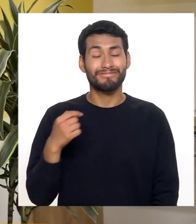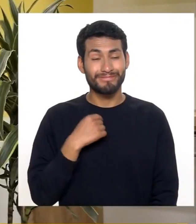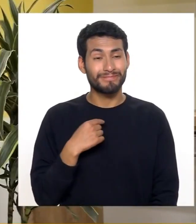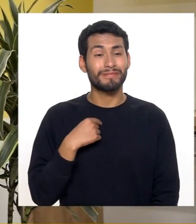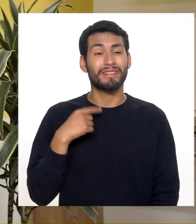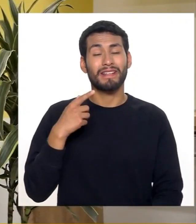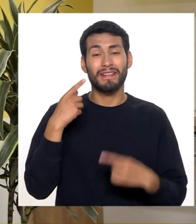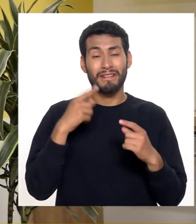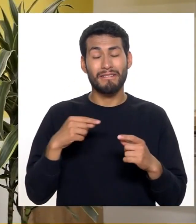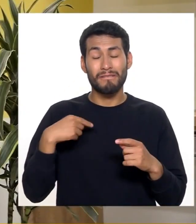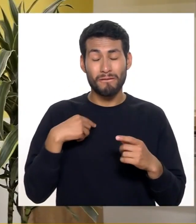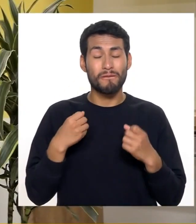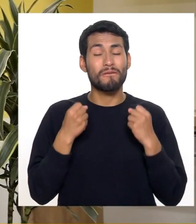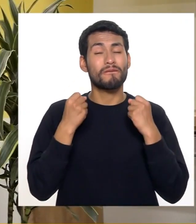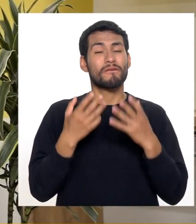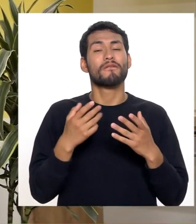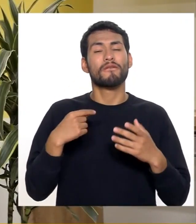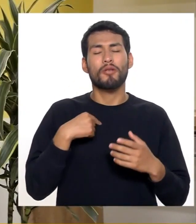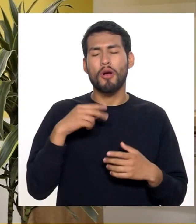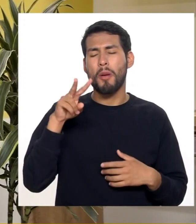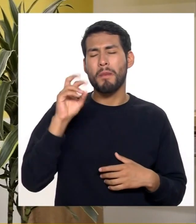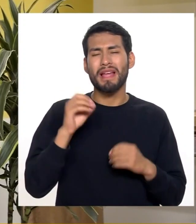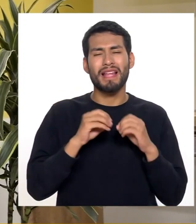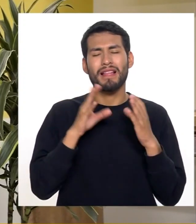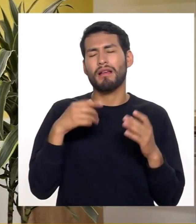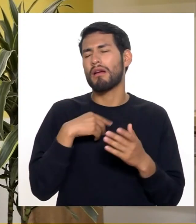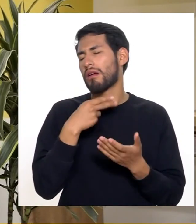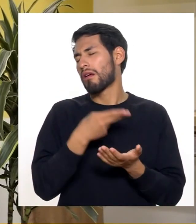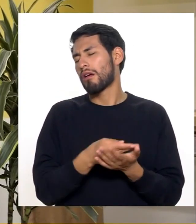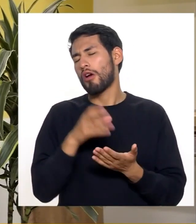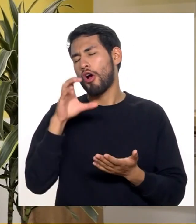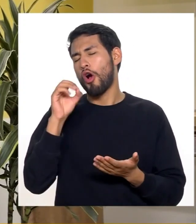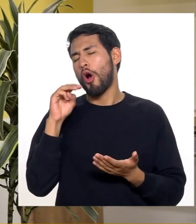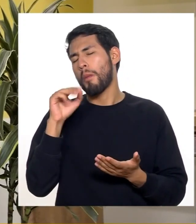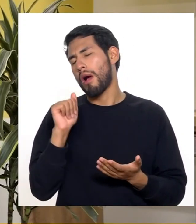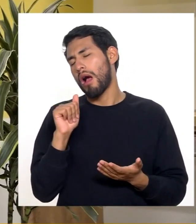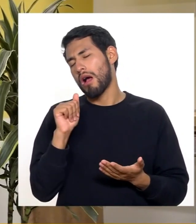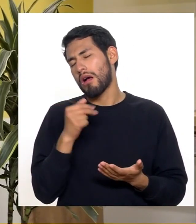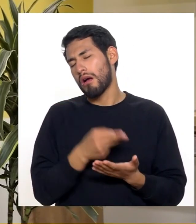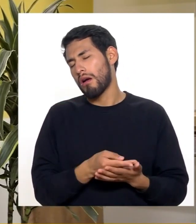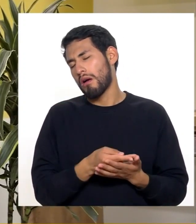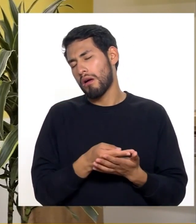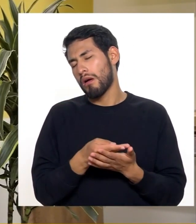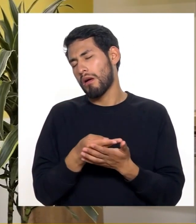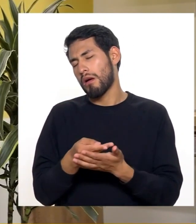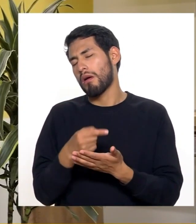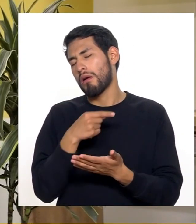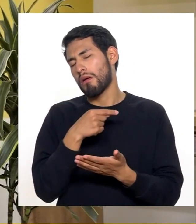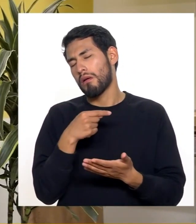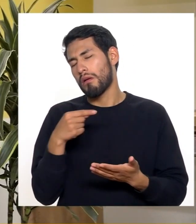Hice una sepsis generalizada, el que me conllevó a un coma de 20 días. En esos 20 días